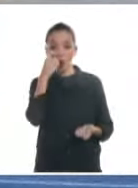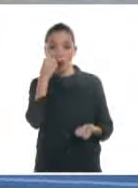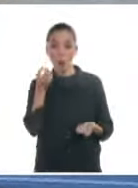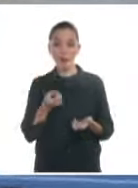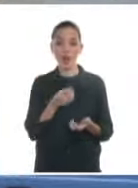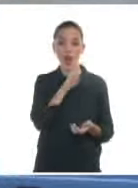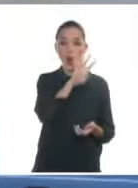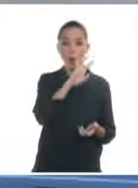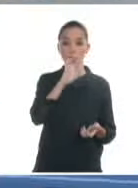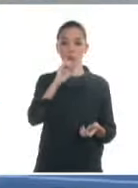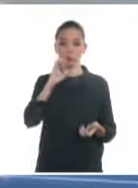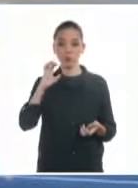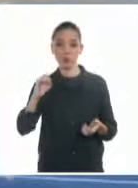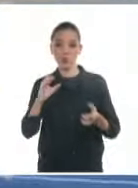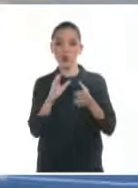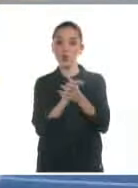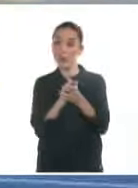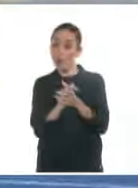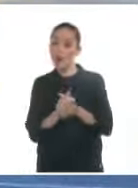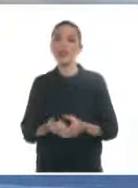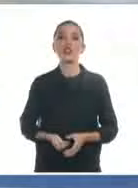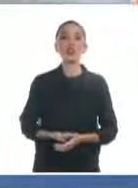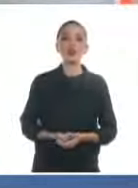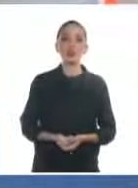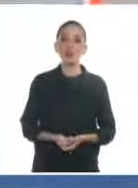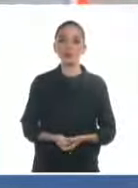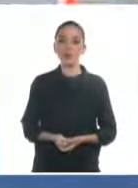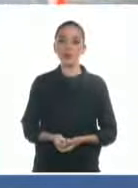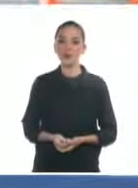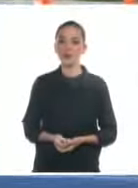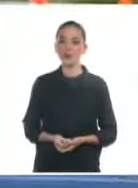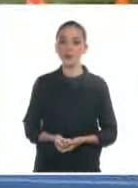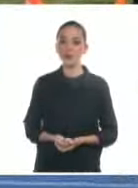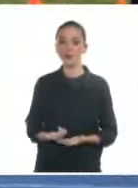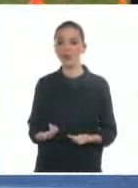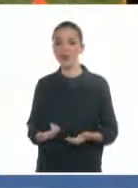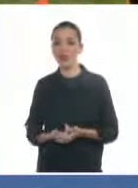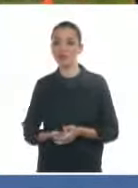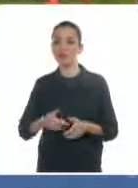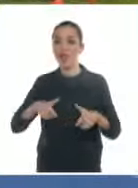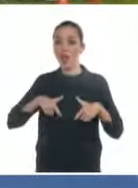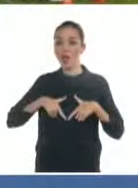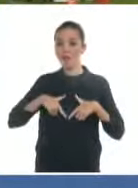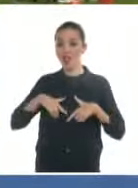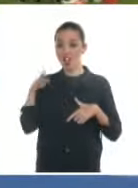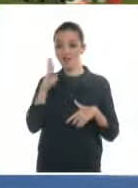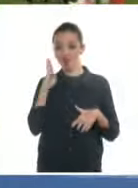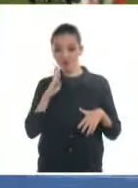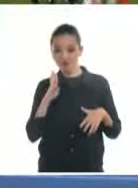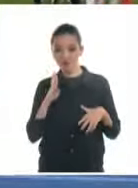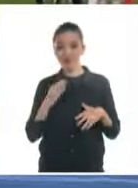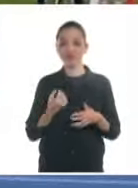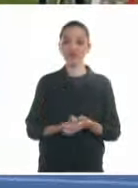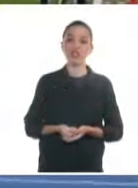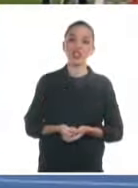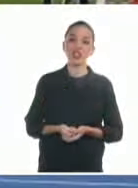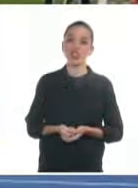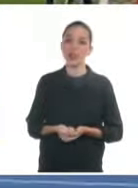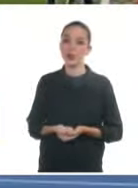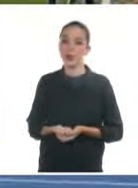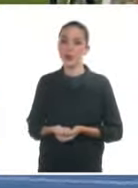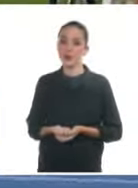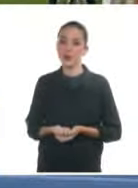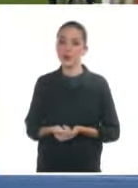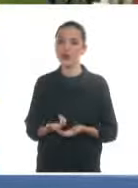metros de la T47. También en la impulsión de la bala aportó medalla de bronce Gerdan Fonseca, con cota de 10.91 metros entre